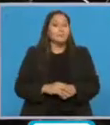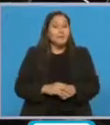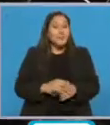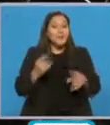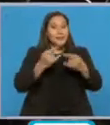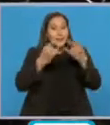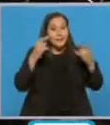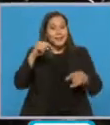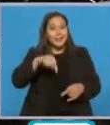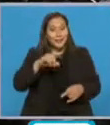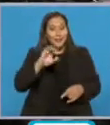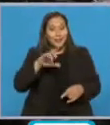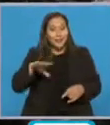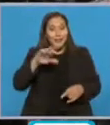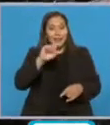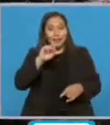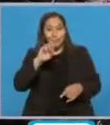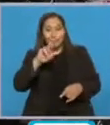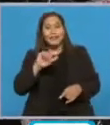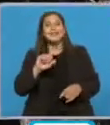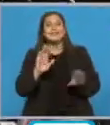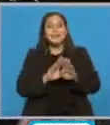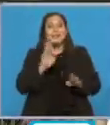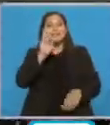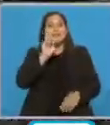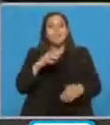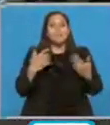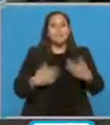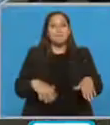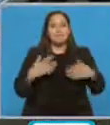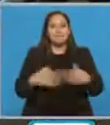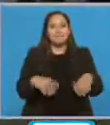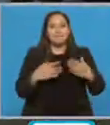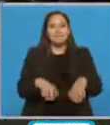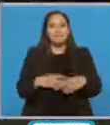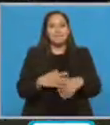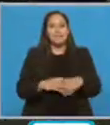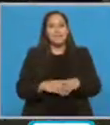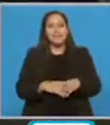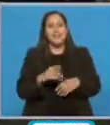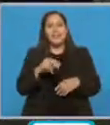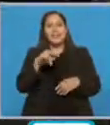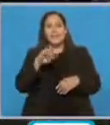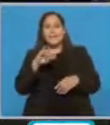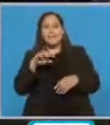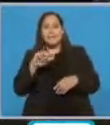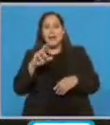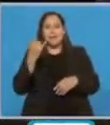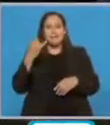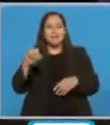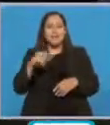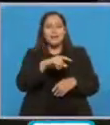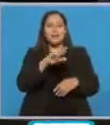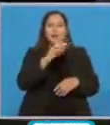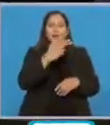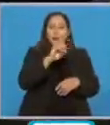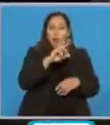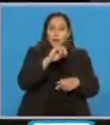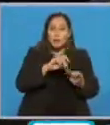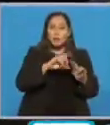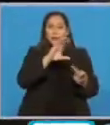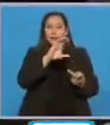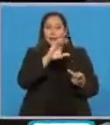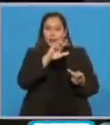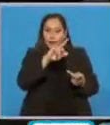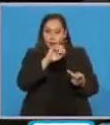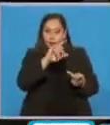Leyenda aquí en la colonia Asturias, tío Alberto, ¿cómo la ve? Ni que Neymar, ni que nada, Horacio Casarín, Carlos Laviada,